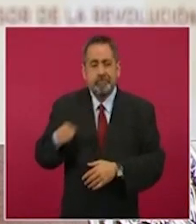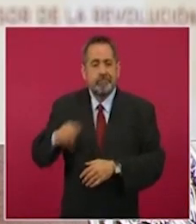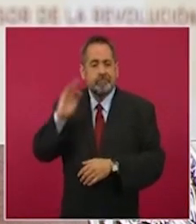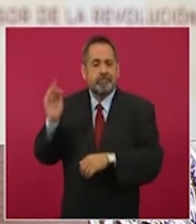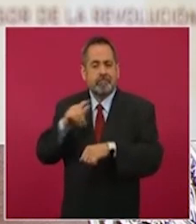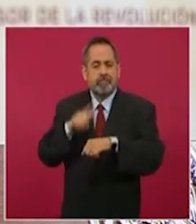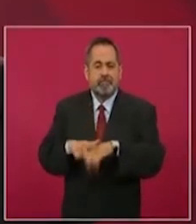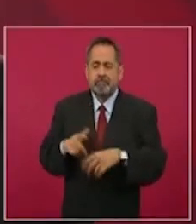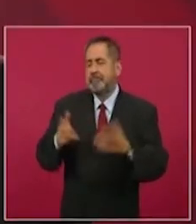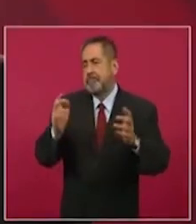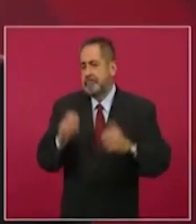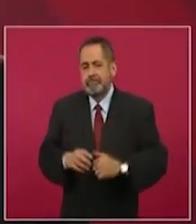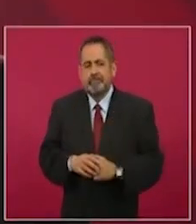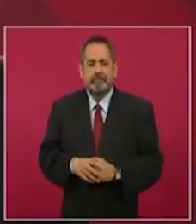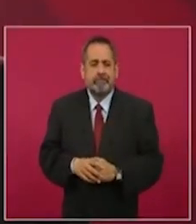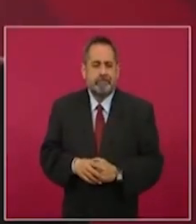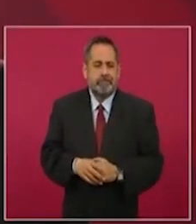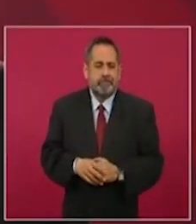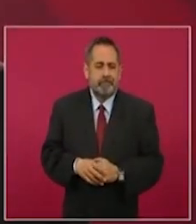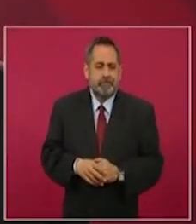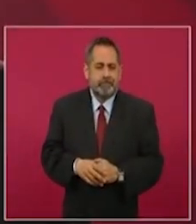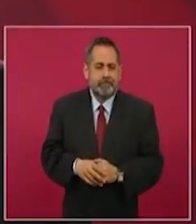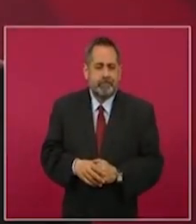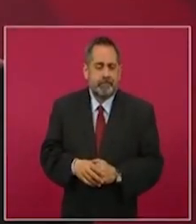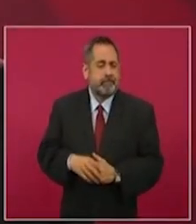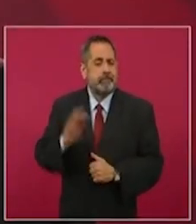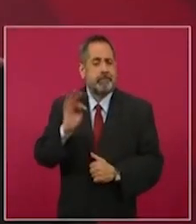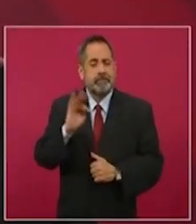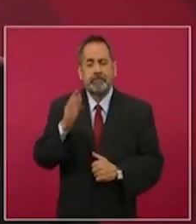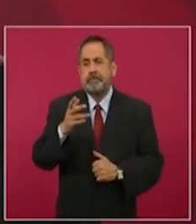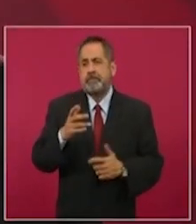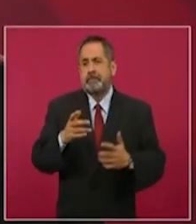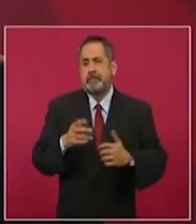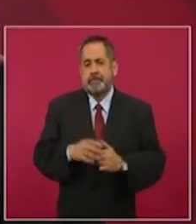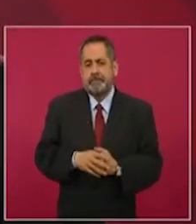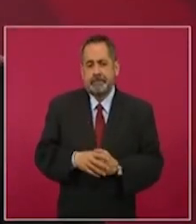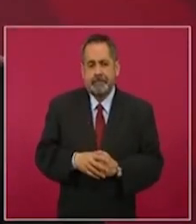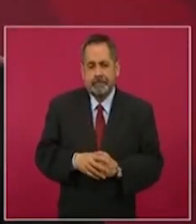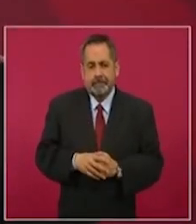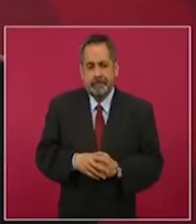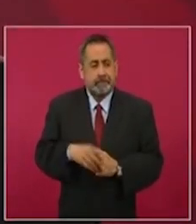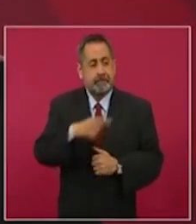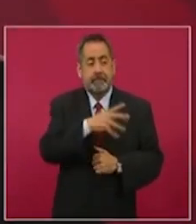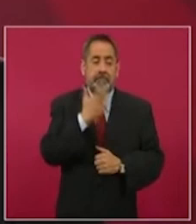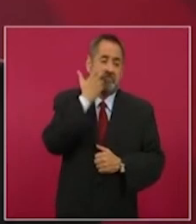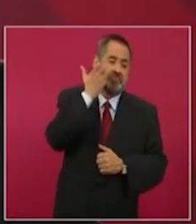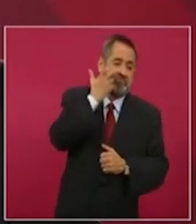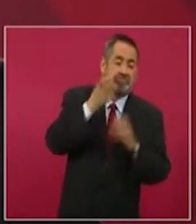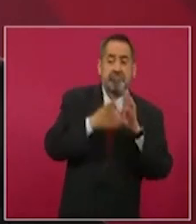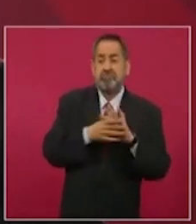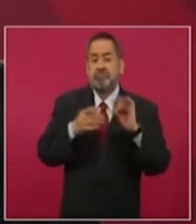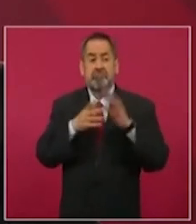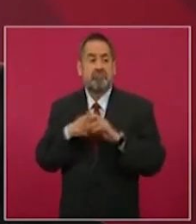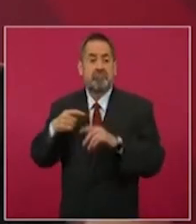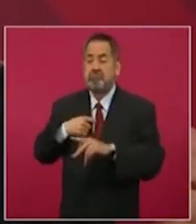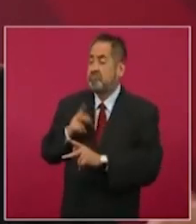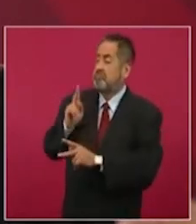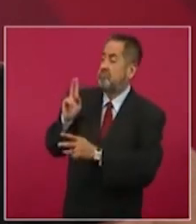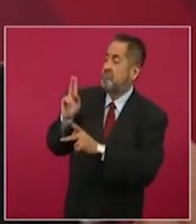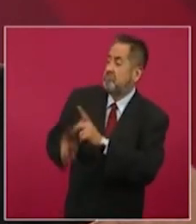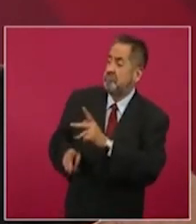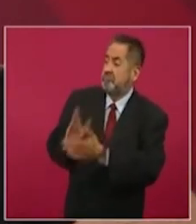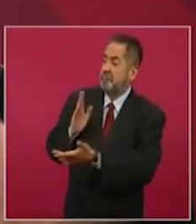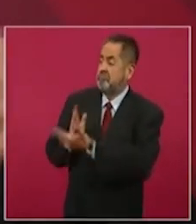ya puede ser que la use de bandera política o sea que y digan